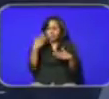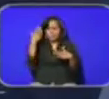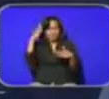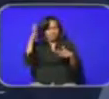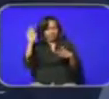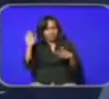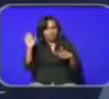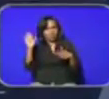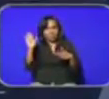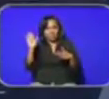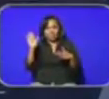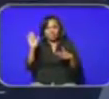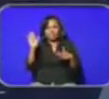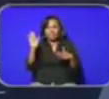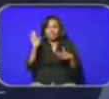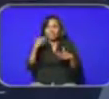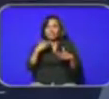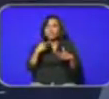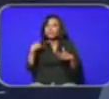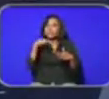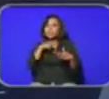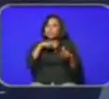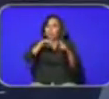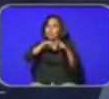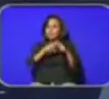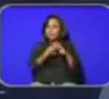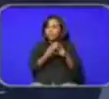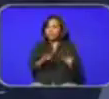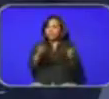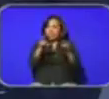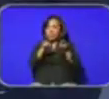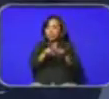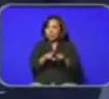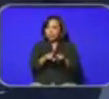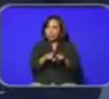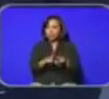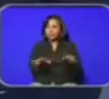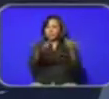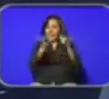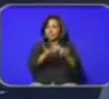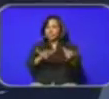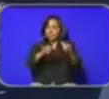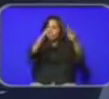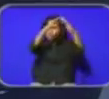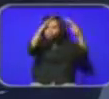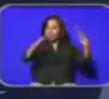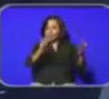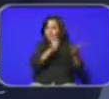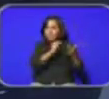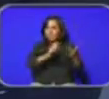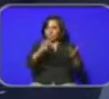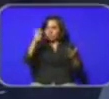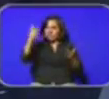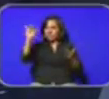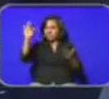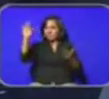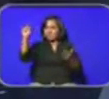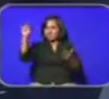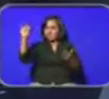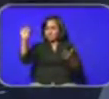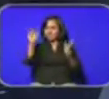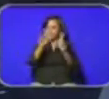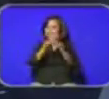Atrevido, Leo. Digamos que fuimos, iniciamos juntos. Ok, en el periodismo, en la misma escuela. El periodismo televisivo. En el ICSE del periodismo estaban ustedes, pero